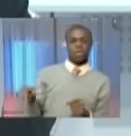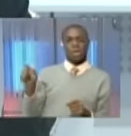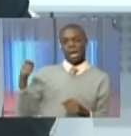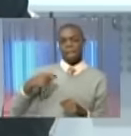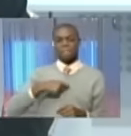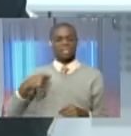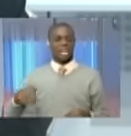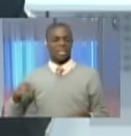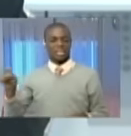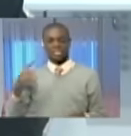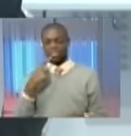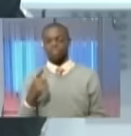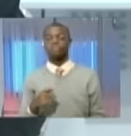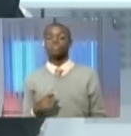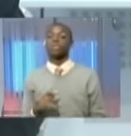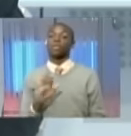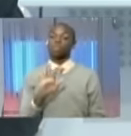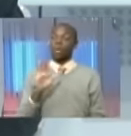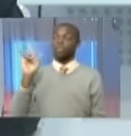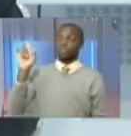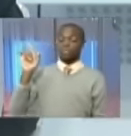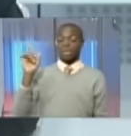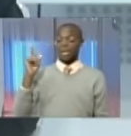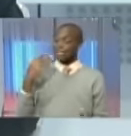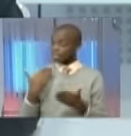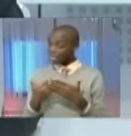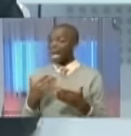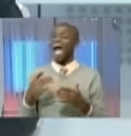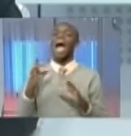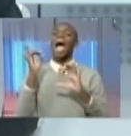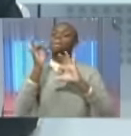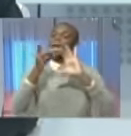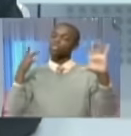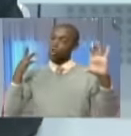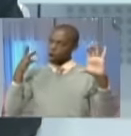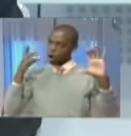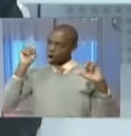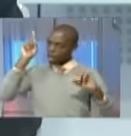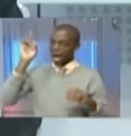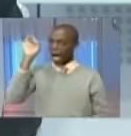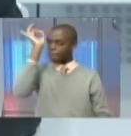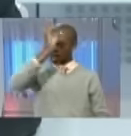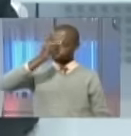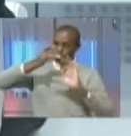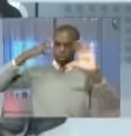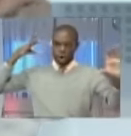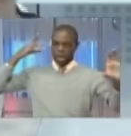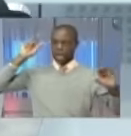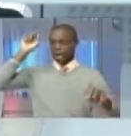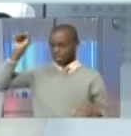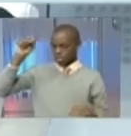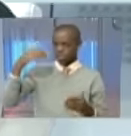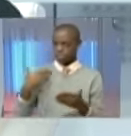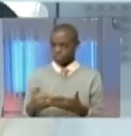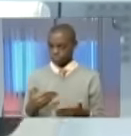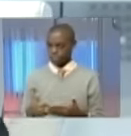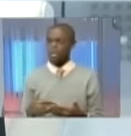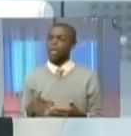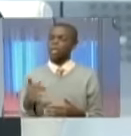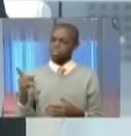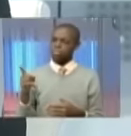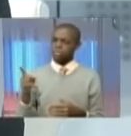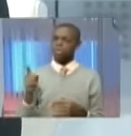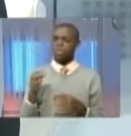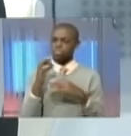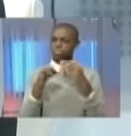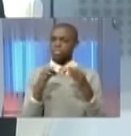bueno Esto es el caso de Amazonas también veíamos al tcj pronunciando acerca de esto pero habla un poco y quisiera tocar esa esa tecla antes